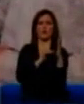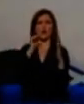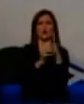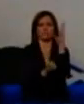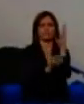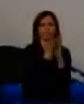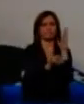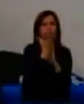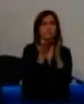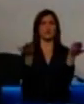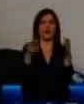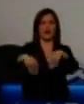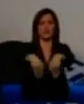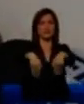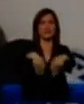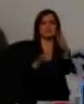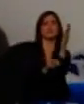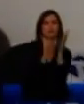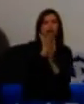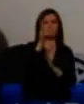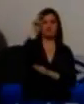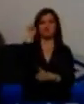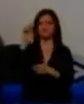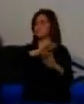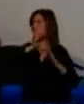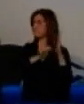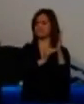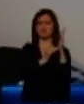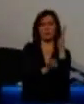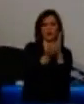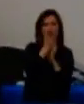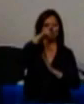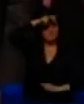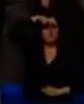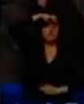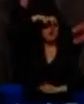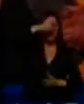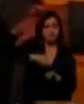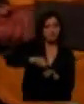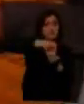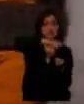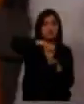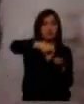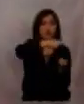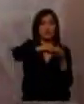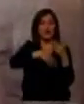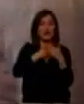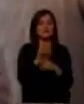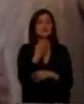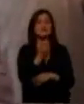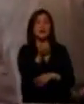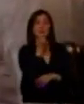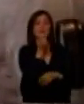extractiva. Para las actividades extractivas, tanto petróleo, minería. Y en esa línea, Daro Bucaram y Ramiro